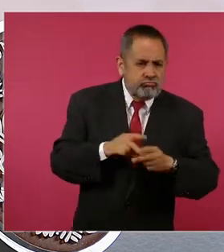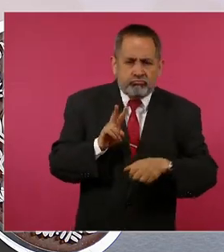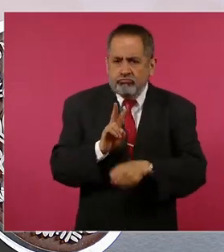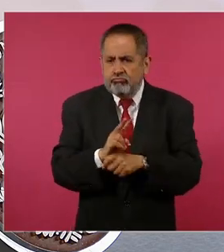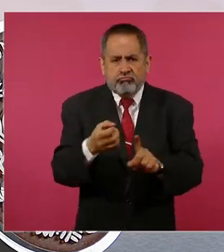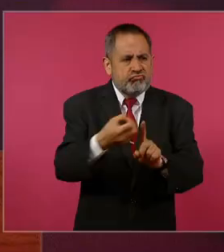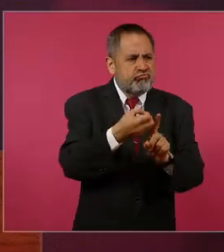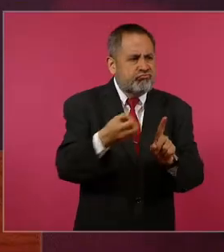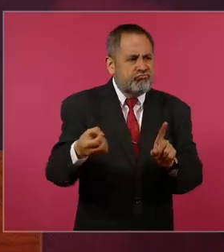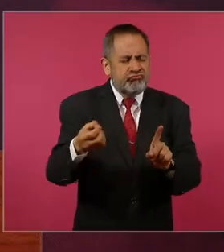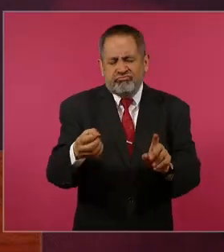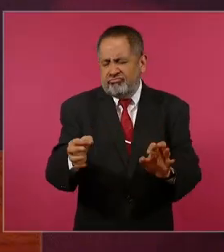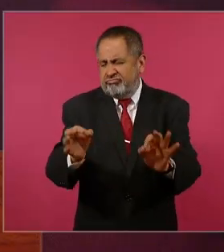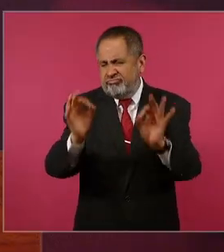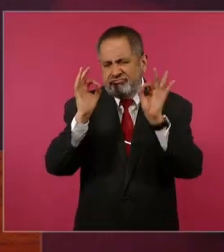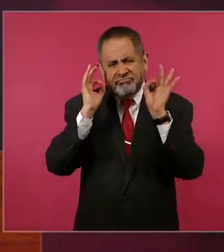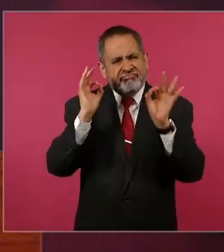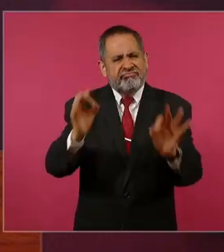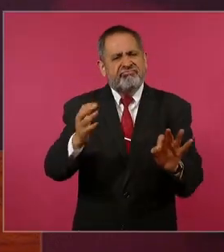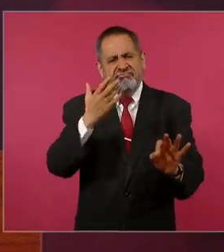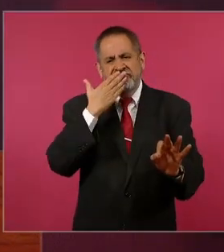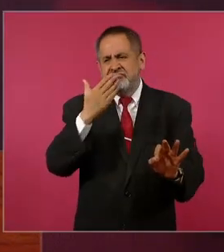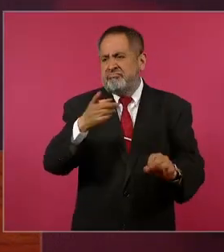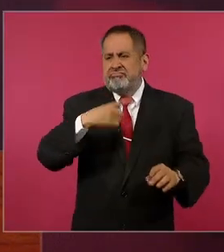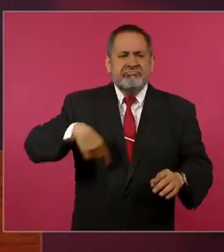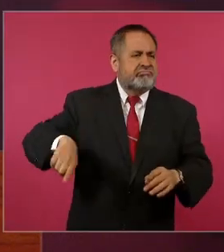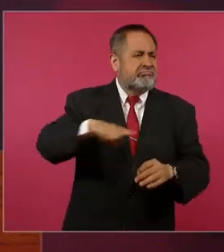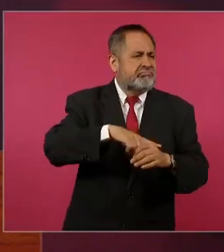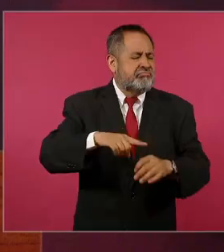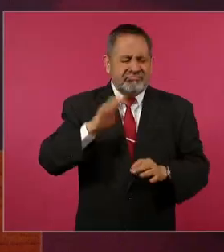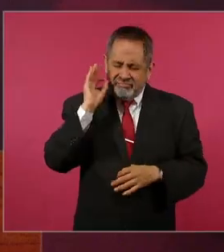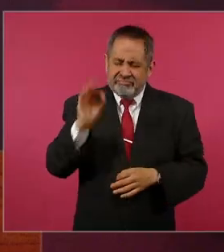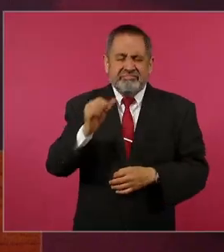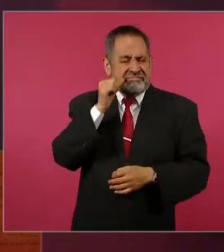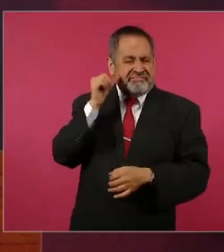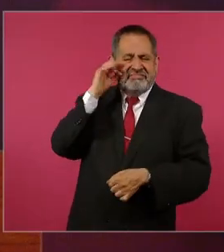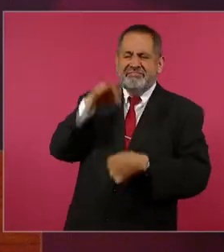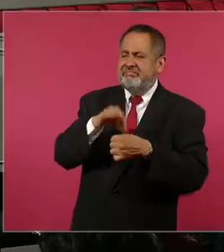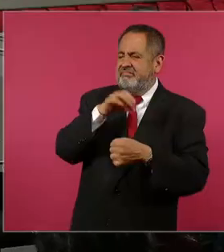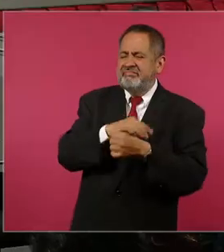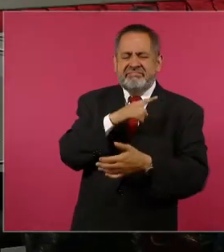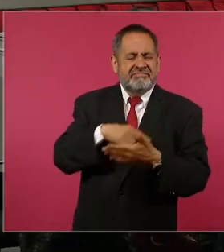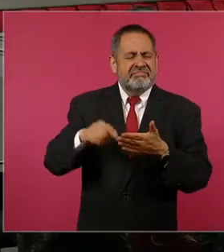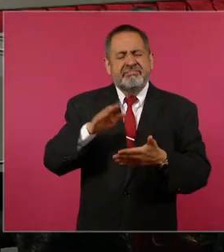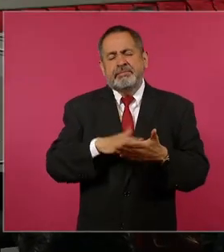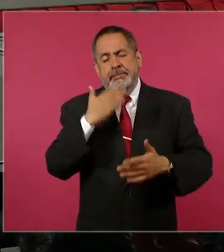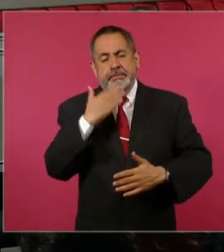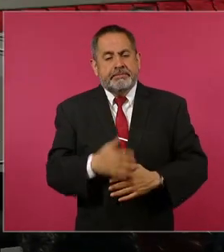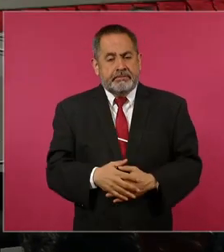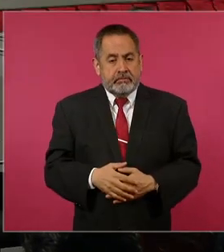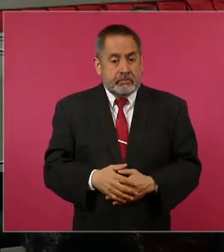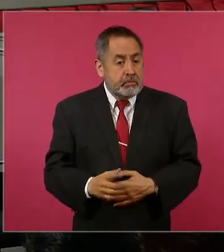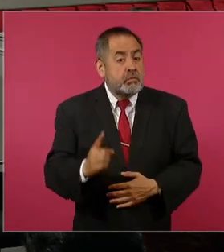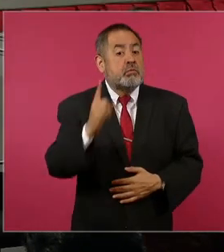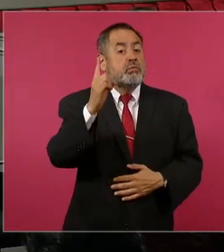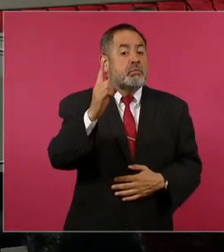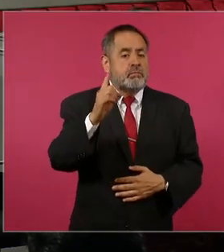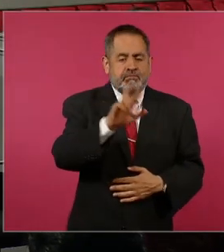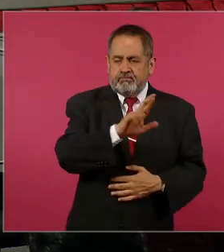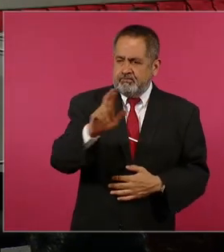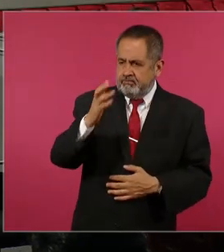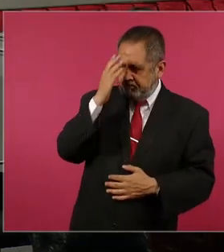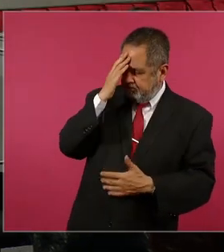buen desarrollo del proceso electoral. Queremos externar nuestro